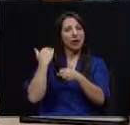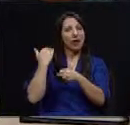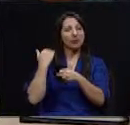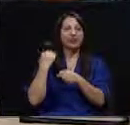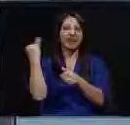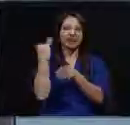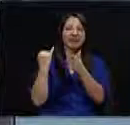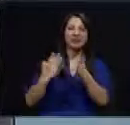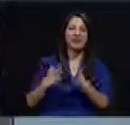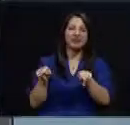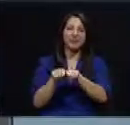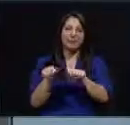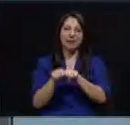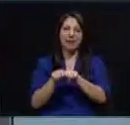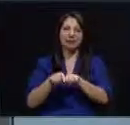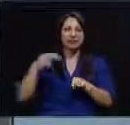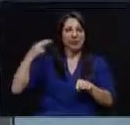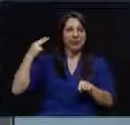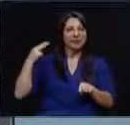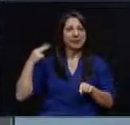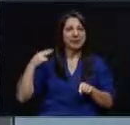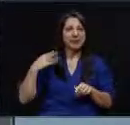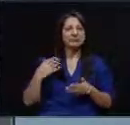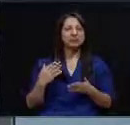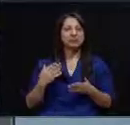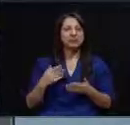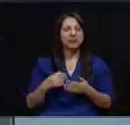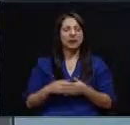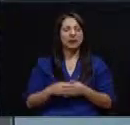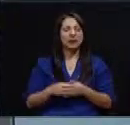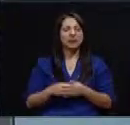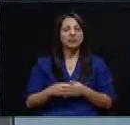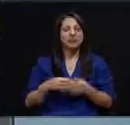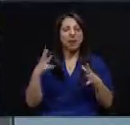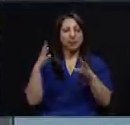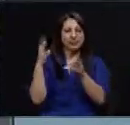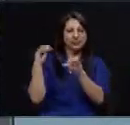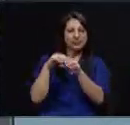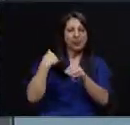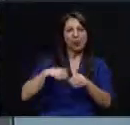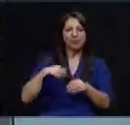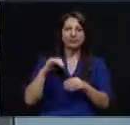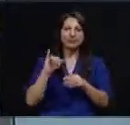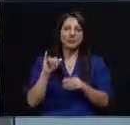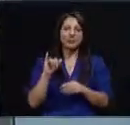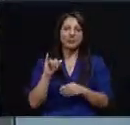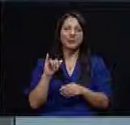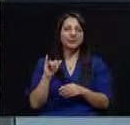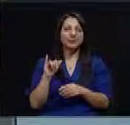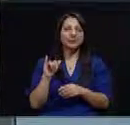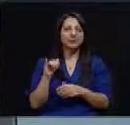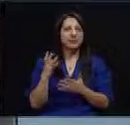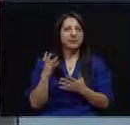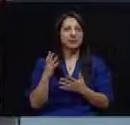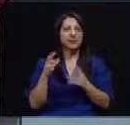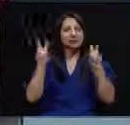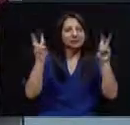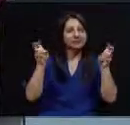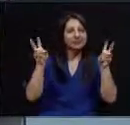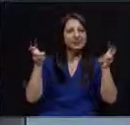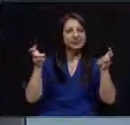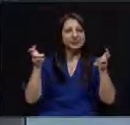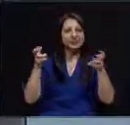elaboraron artísticamente y también históricamente lo redime a don, o por lo menos,